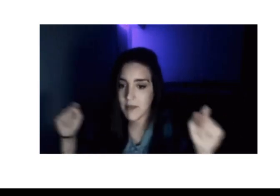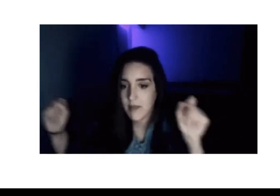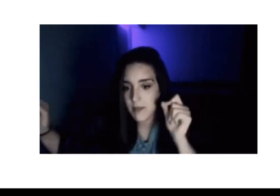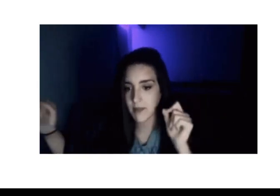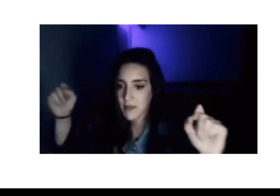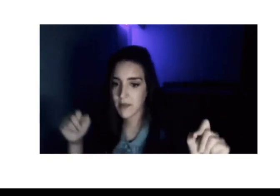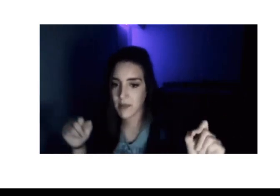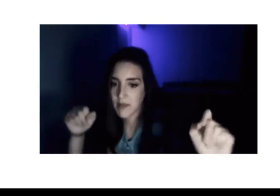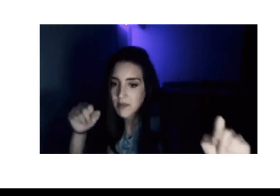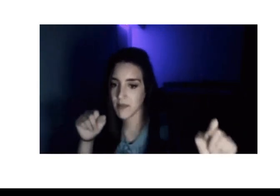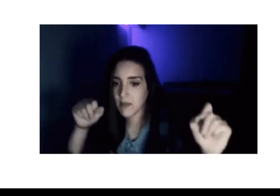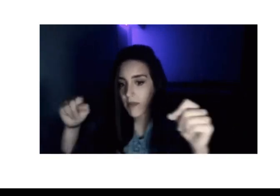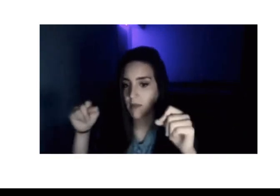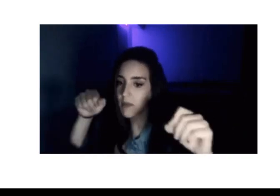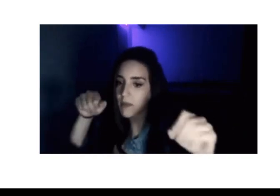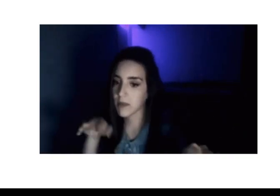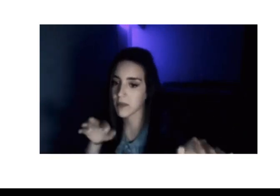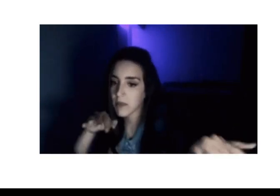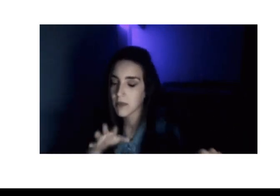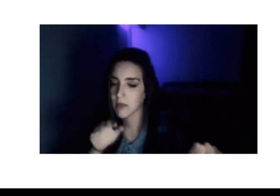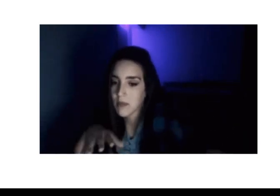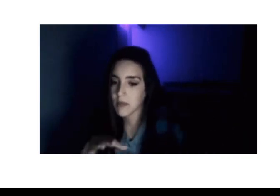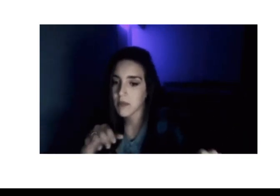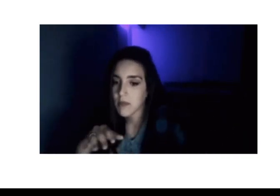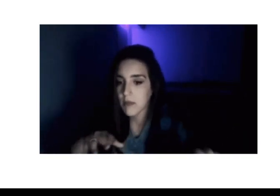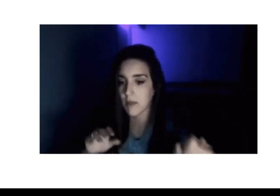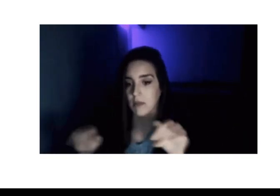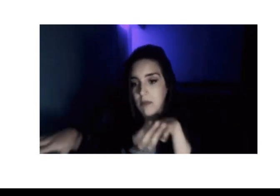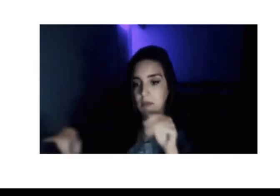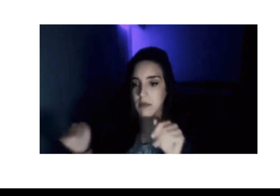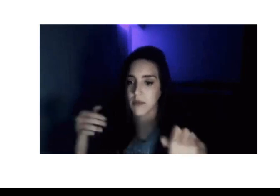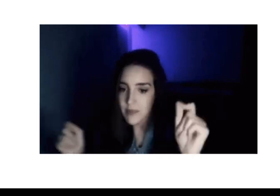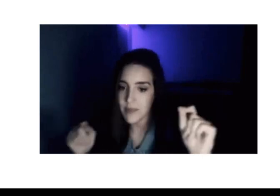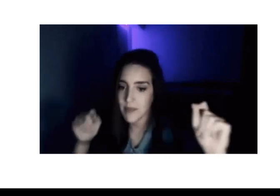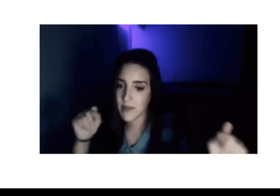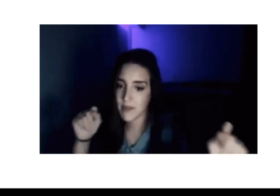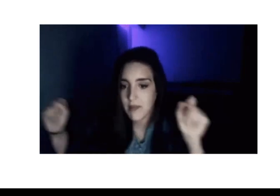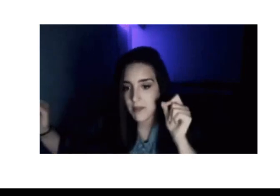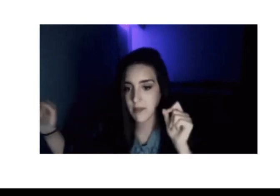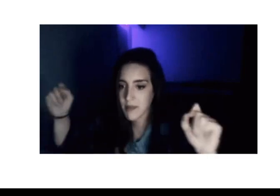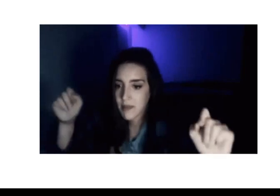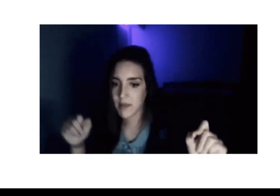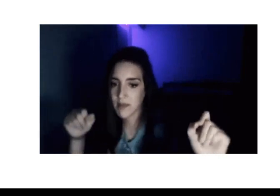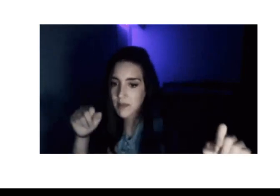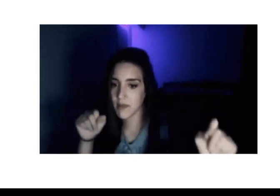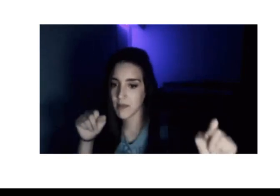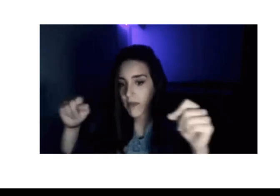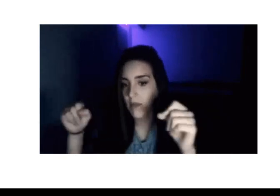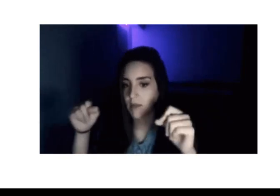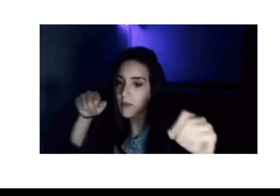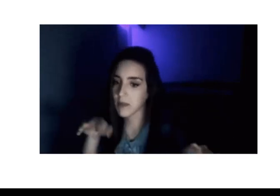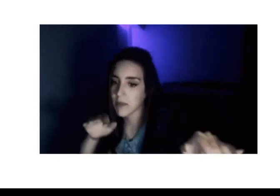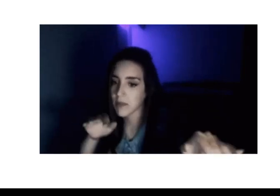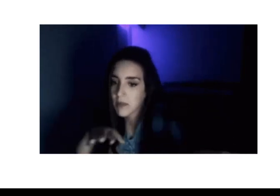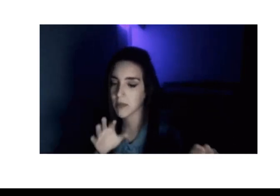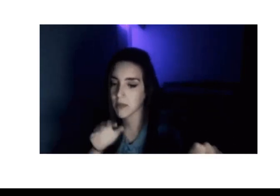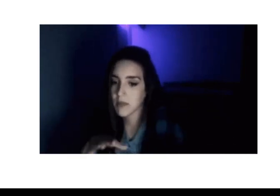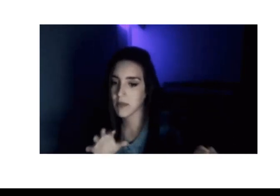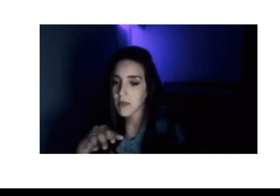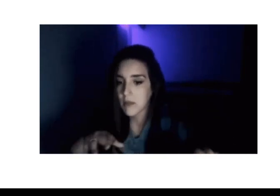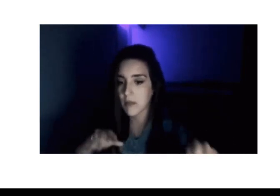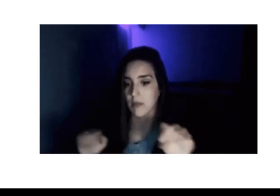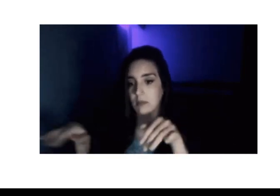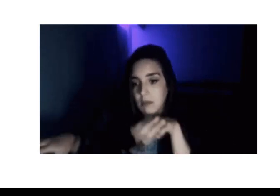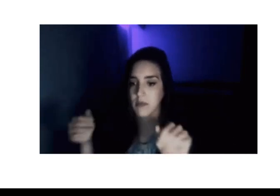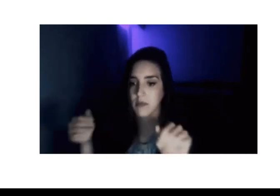oficializadas, donde los hombres eran los patriarcas y siguen siendo, por cierto. Entonces, pues ese es el ambiente donde